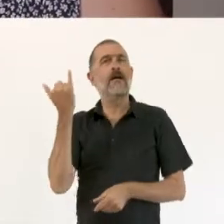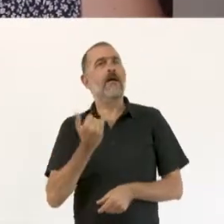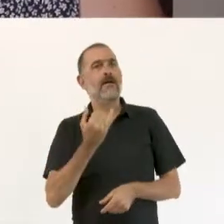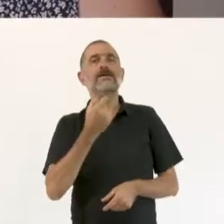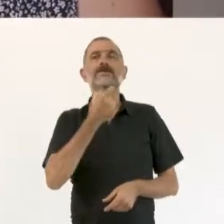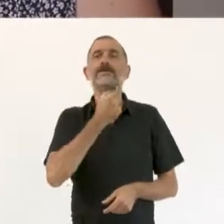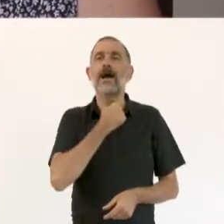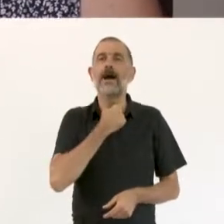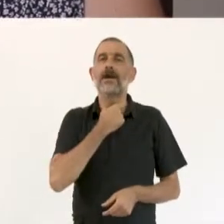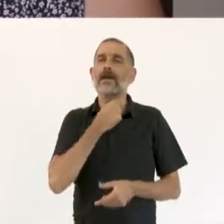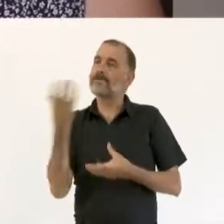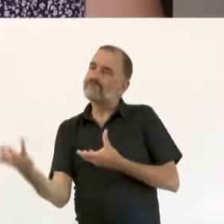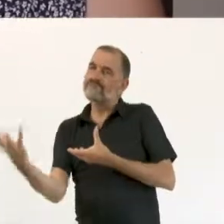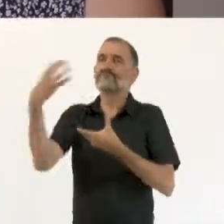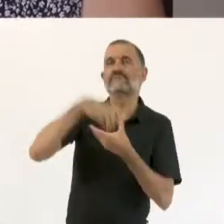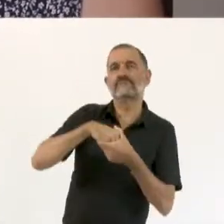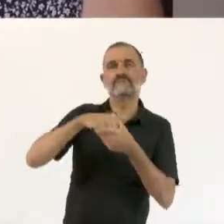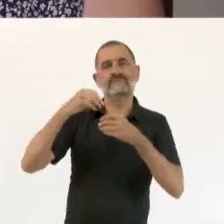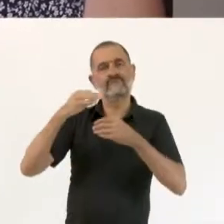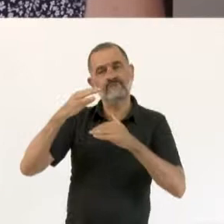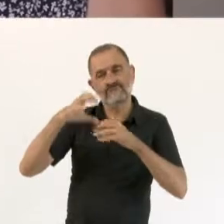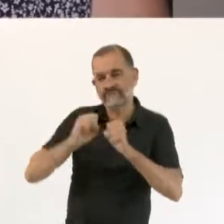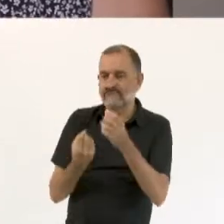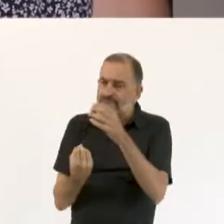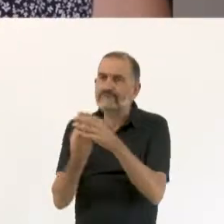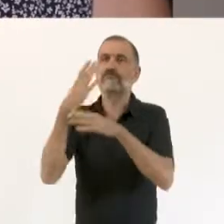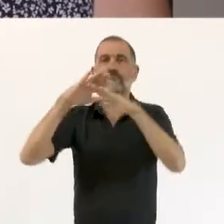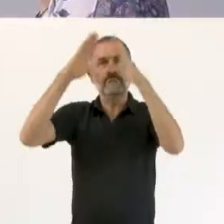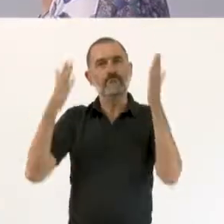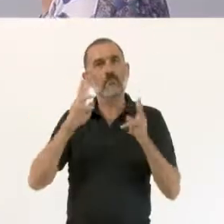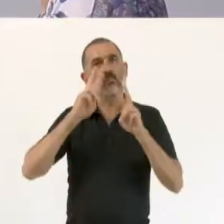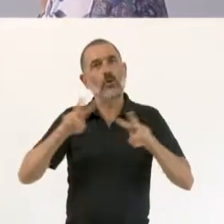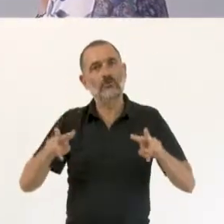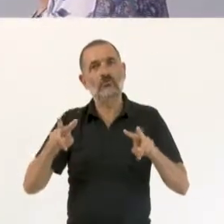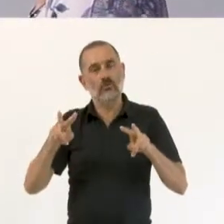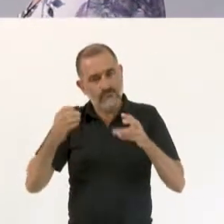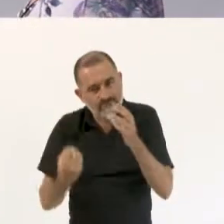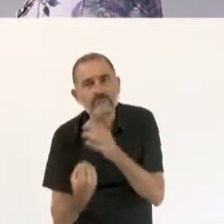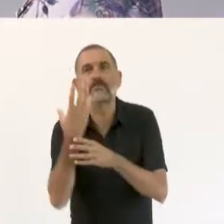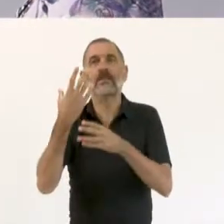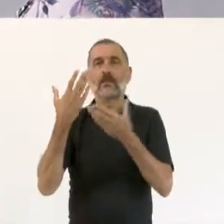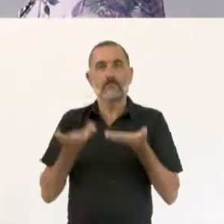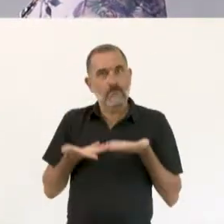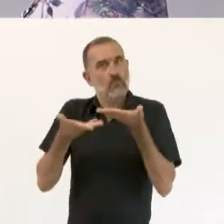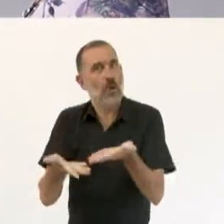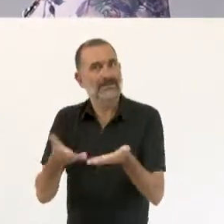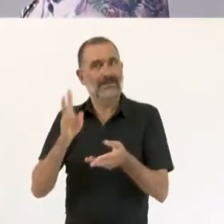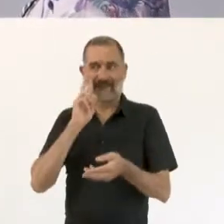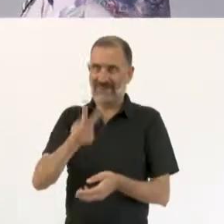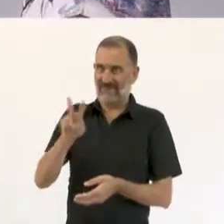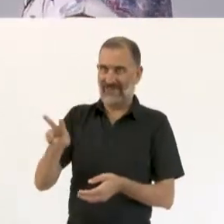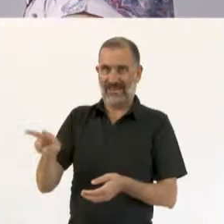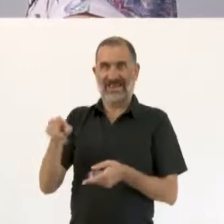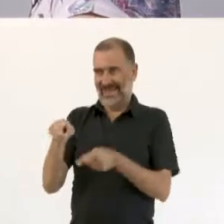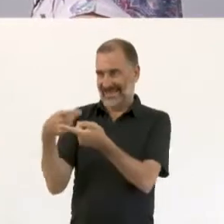museo universitario como el Museo de Antropología hiciera la recuperación, el estudio y la puesta en valor, ¿sí? Y más recientemente